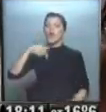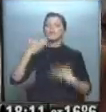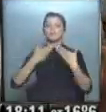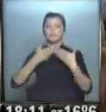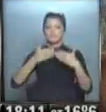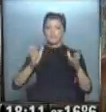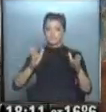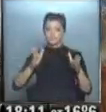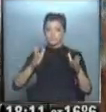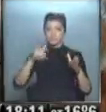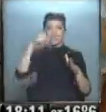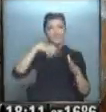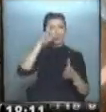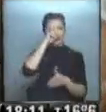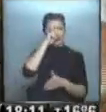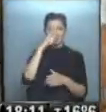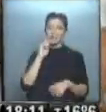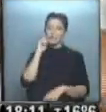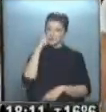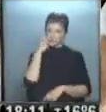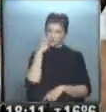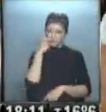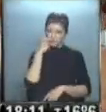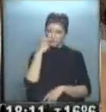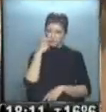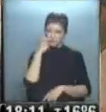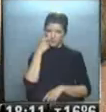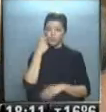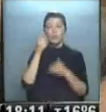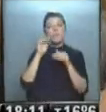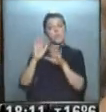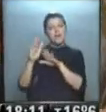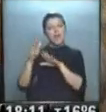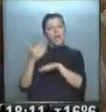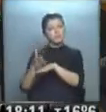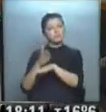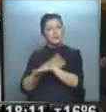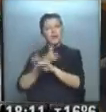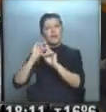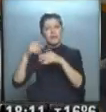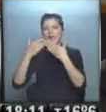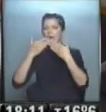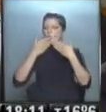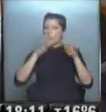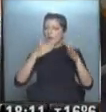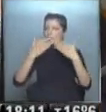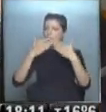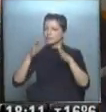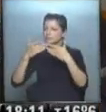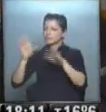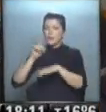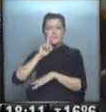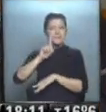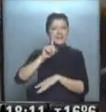inaugurando este hospital maravilloso, pero antes inauguramos miles y miles